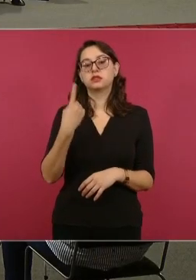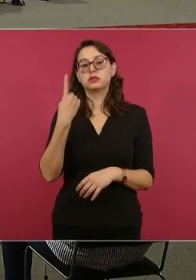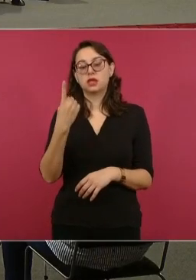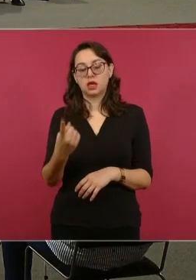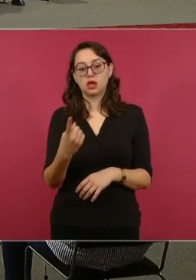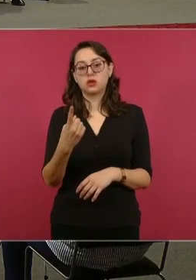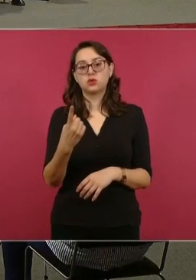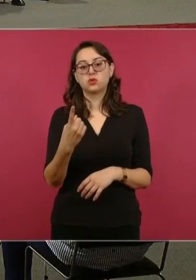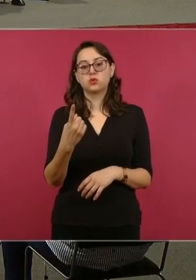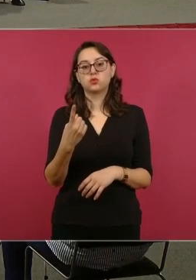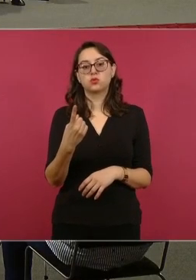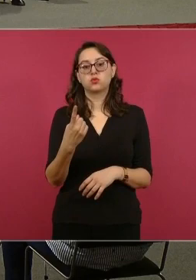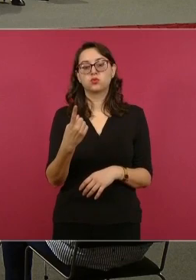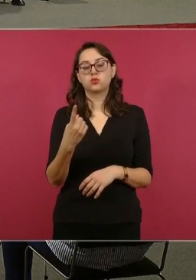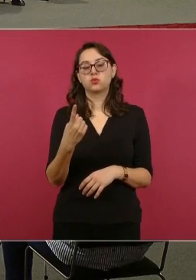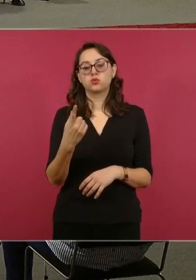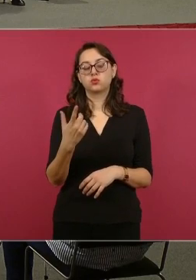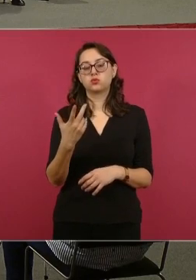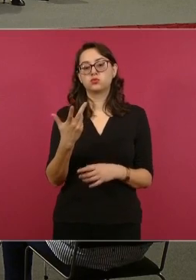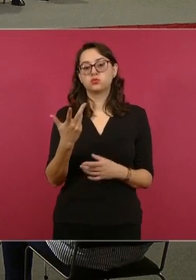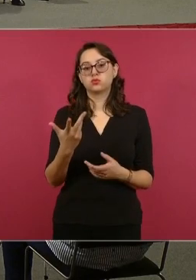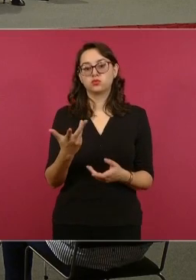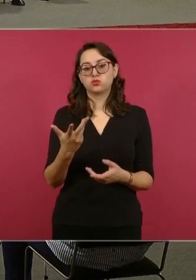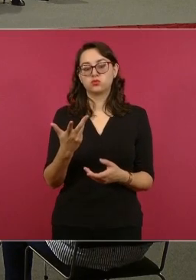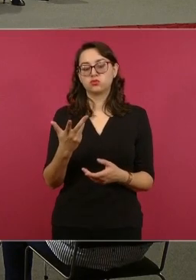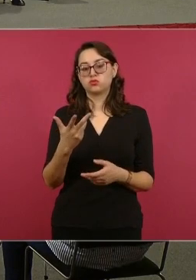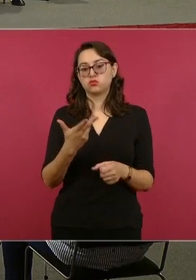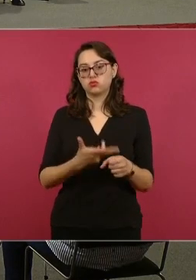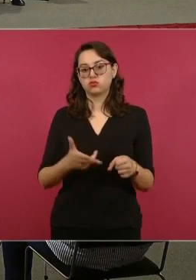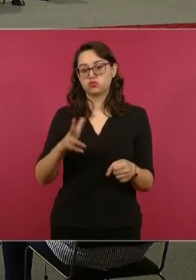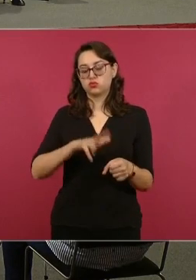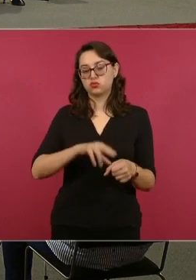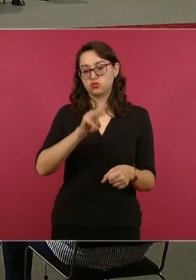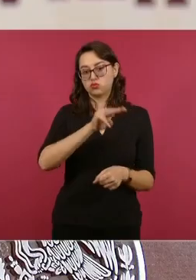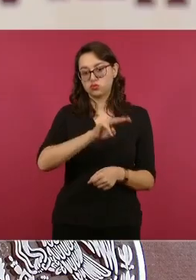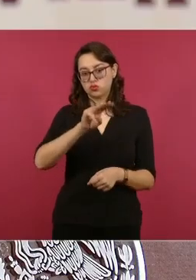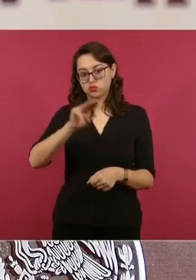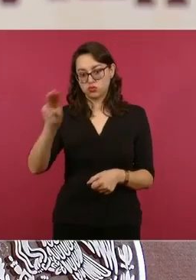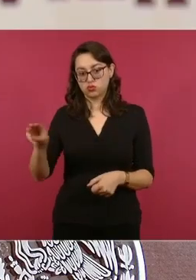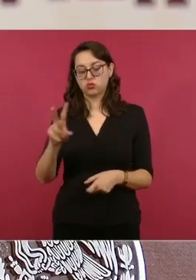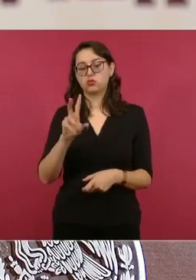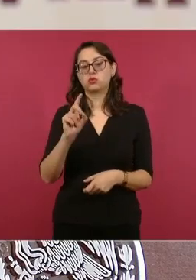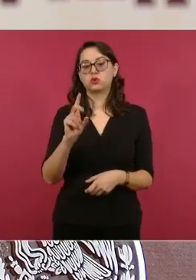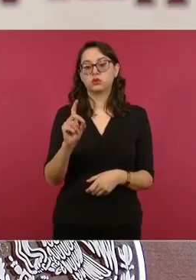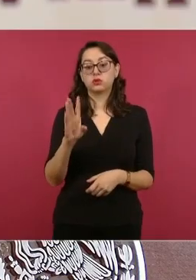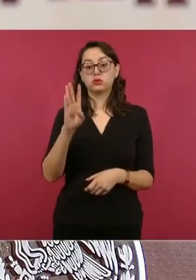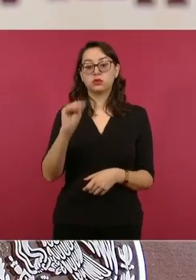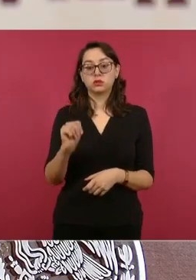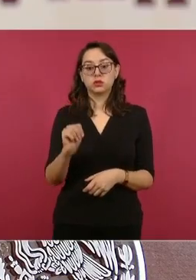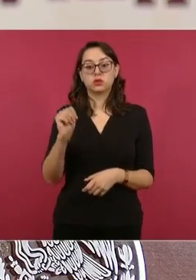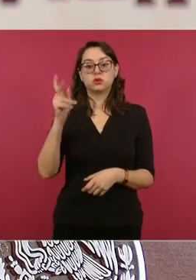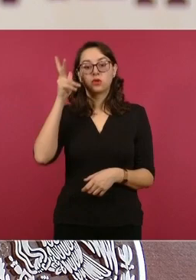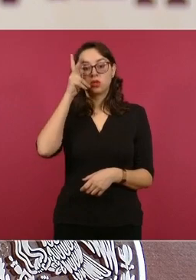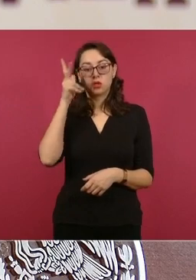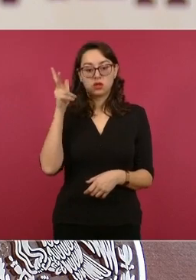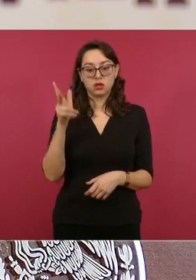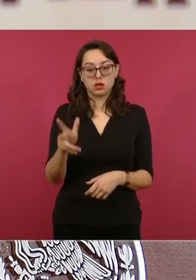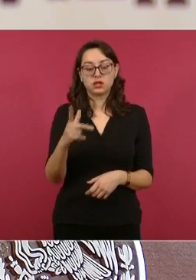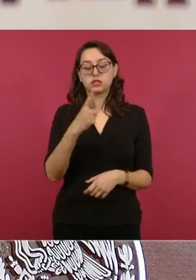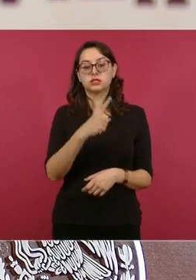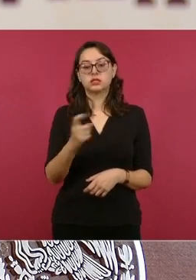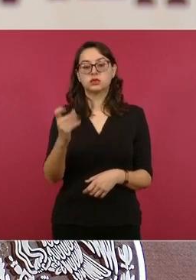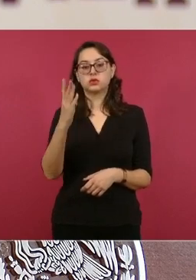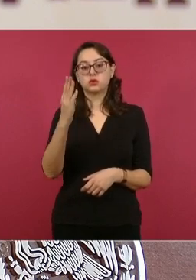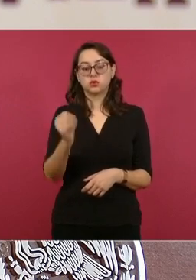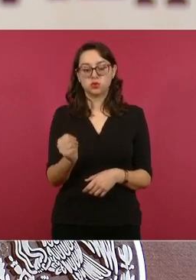médicos y médicas especialistas que están trabajando en hospitales de Michoacán, 39 en hospitales de Hidalgo, 109